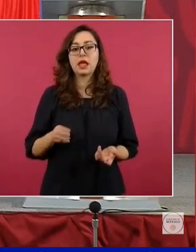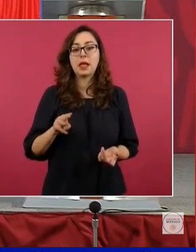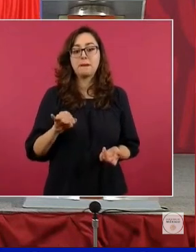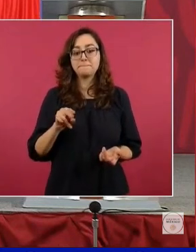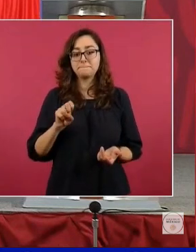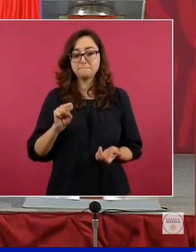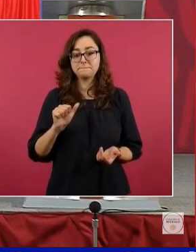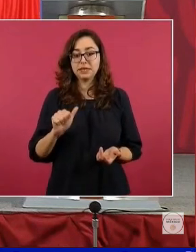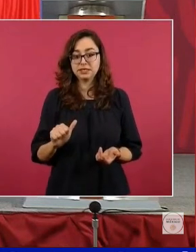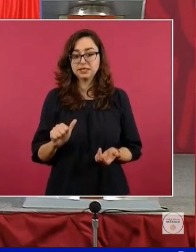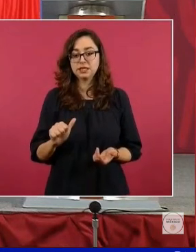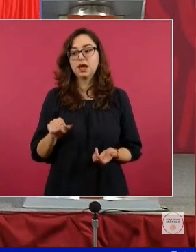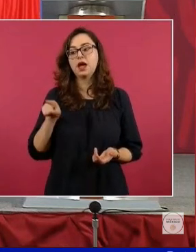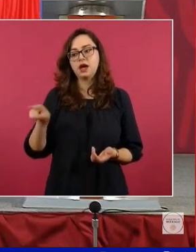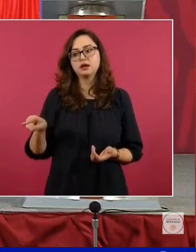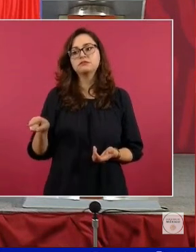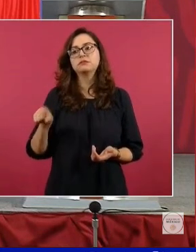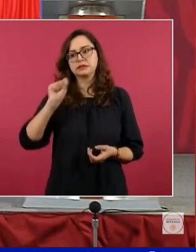menos